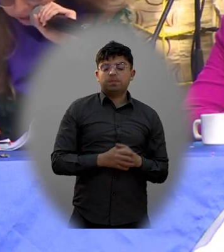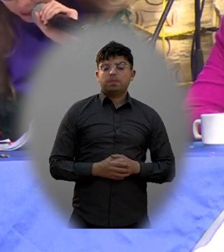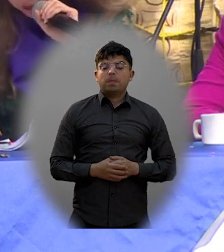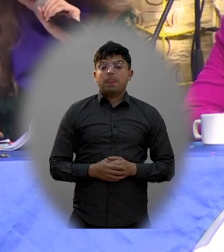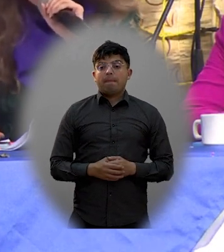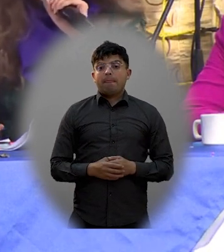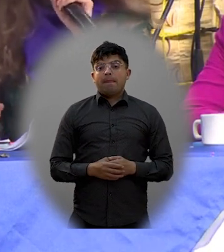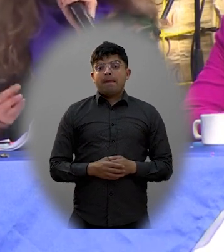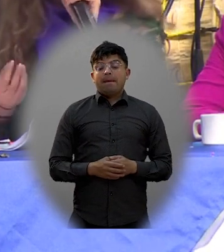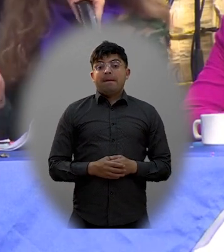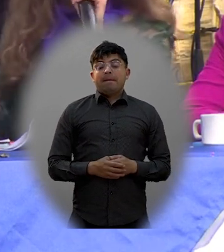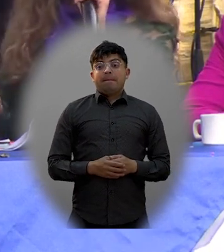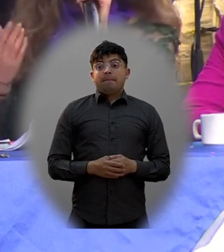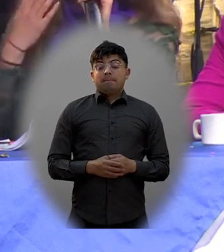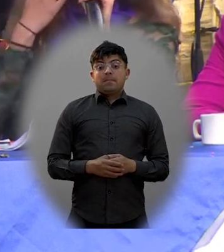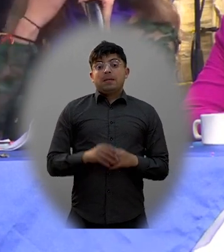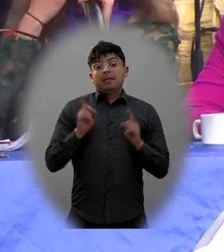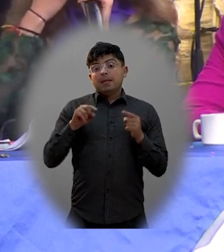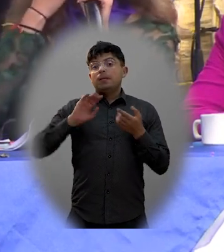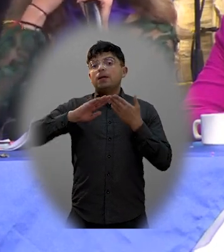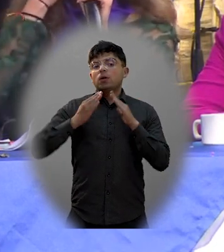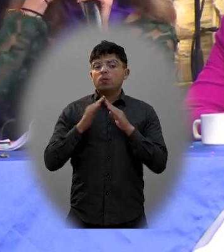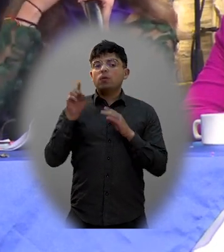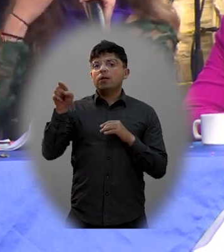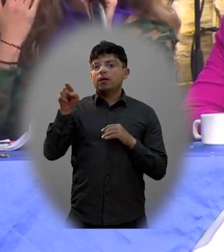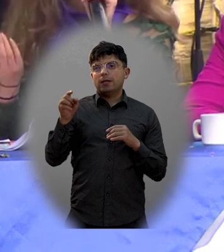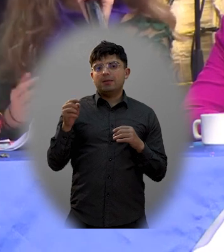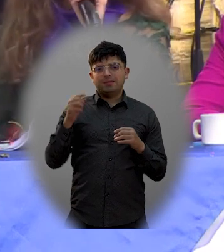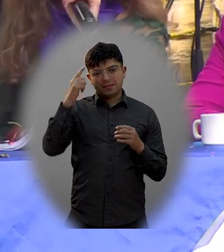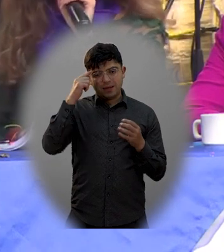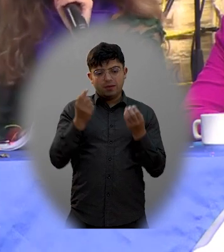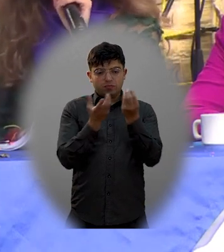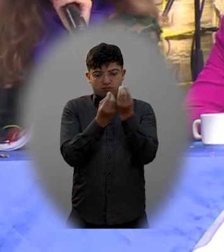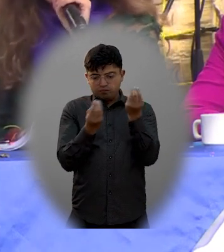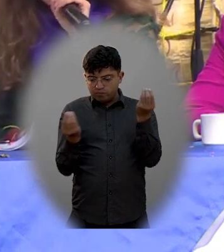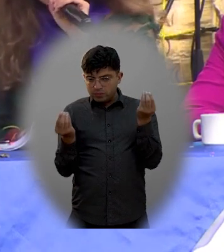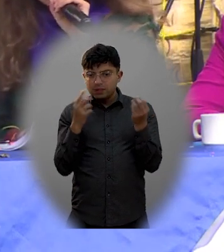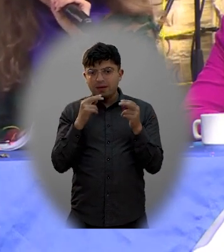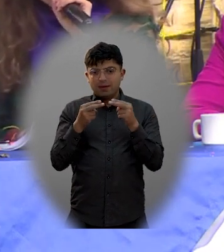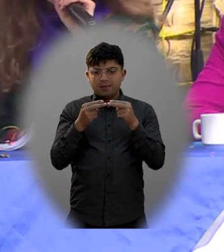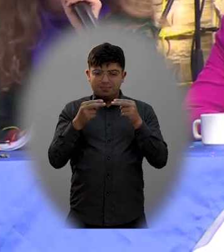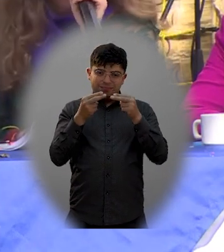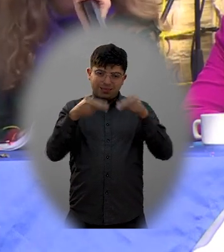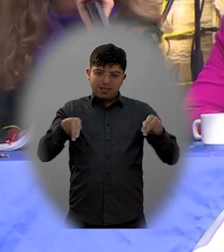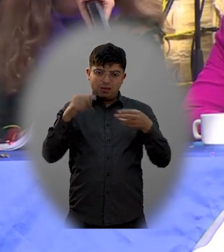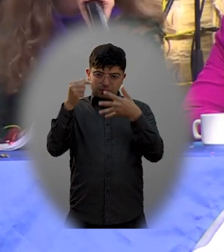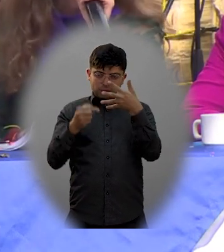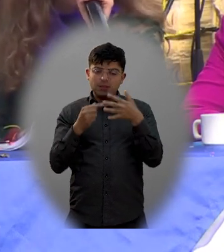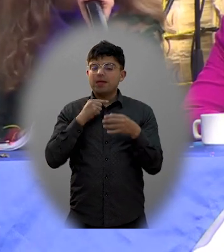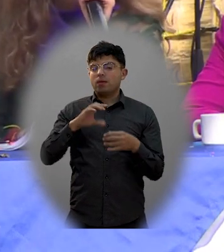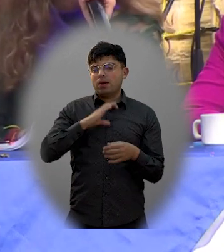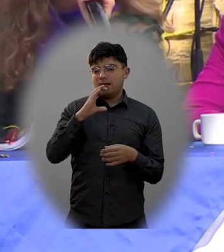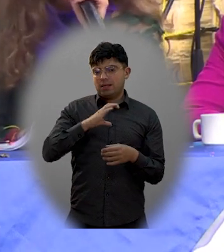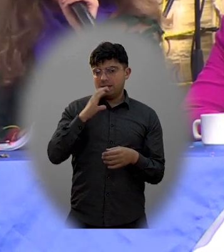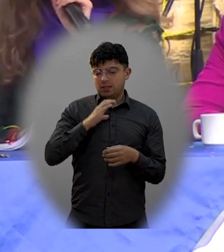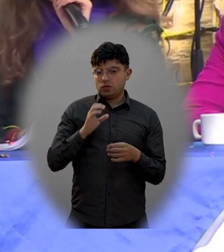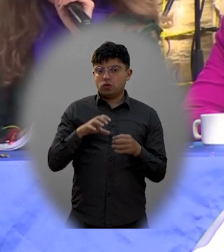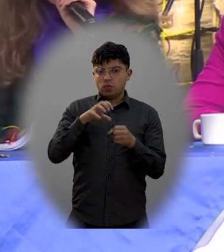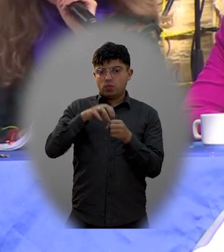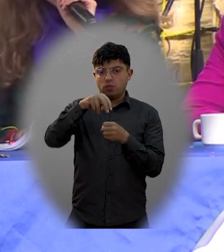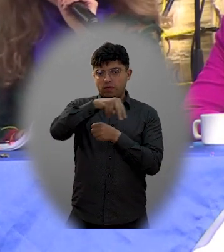También, pues teniendo en cuenta la comunidad disidente sexogenérica, creo que se debería hacer una caracterización de la